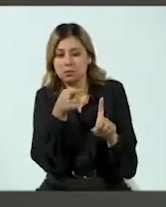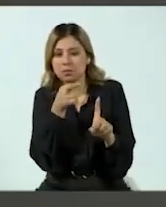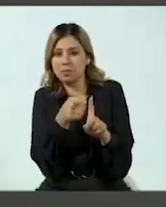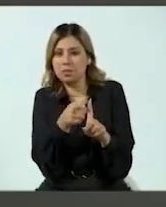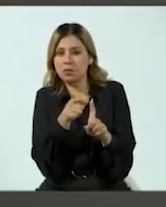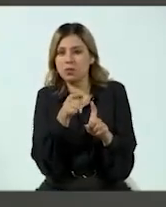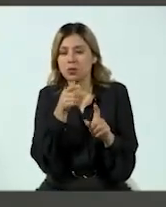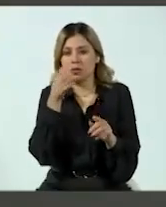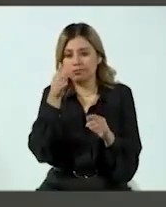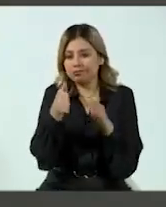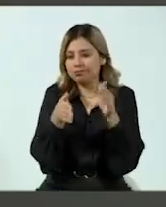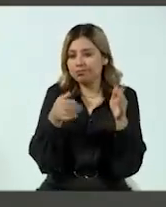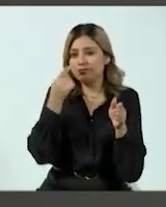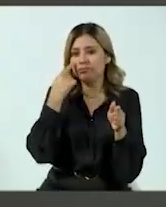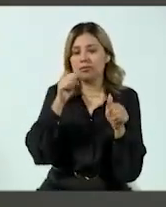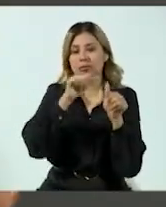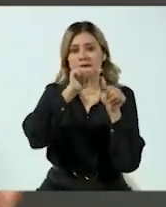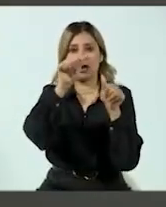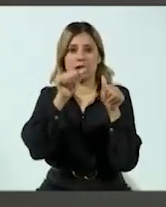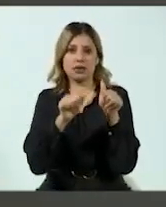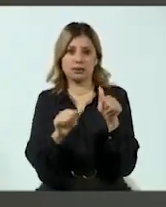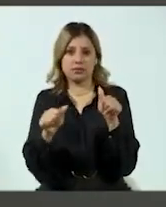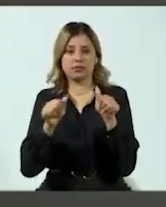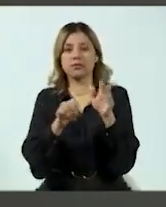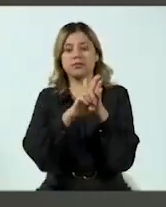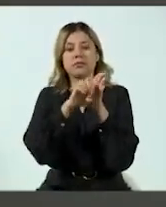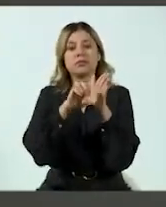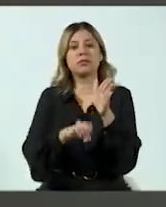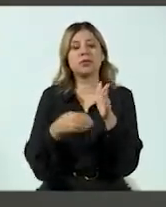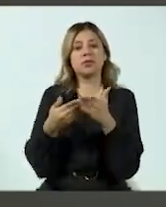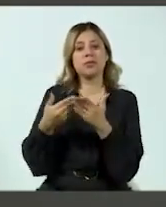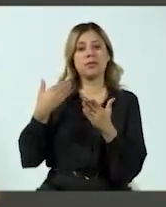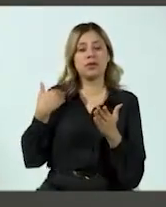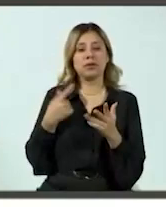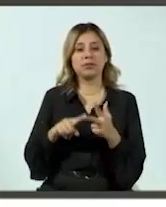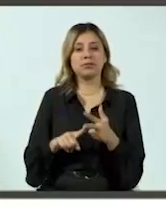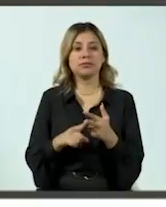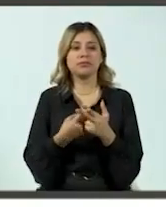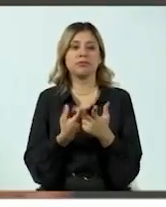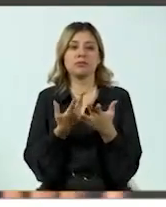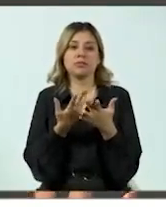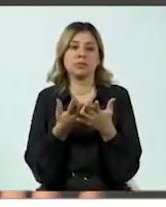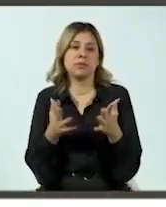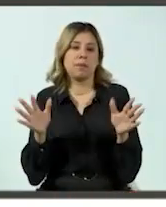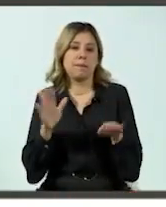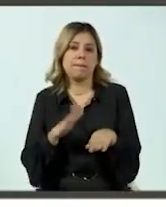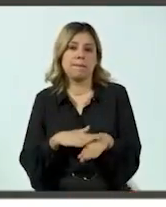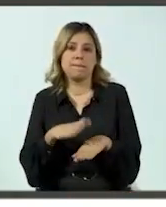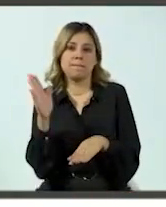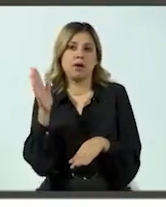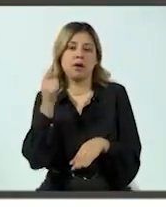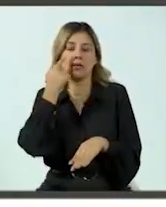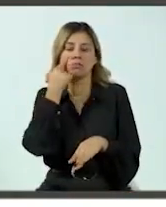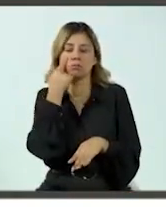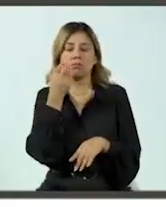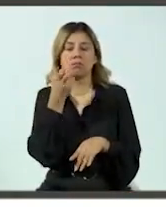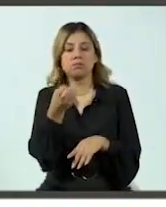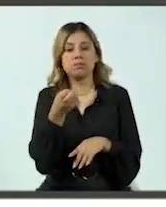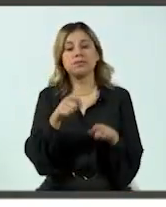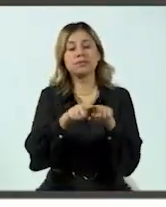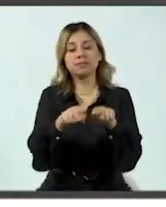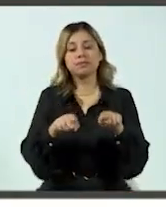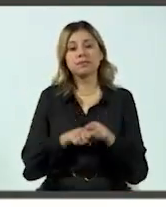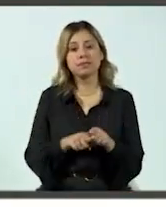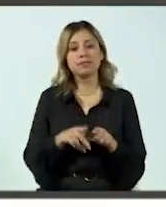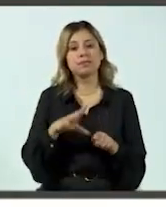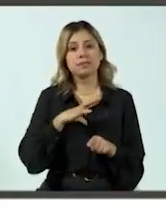ciertas artes muy escénicas la convocatoria anterior la abrimos con un panorama muy general lo que también generó